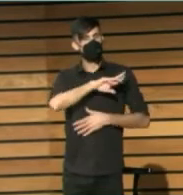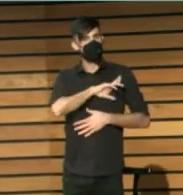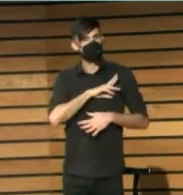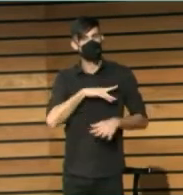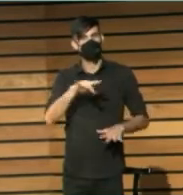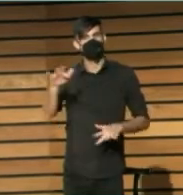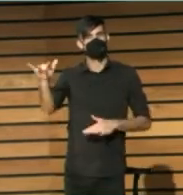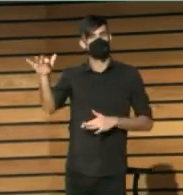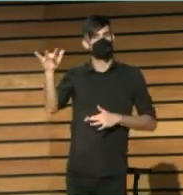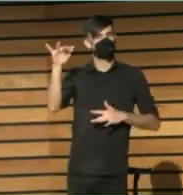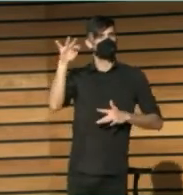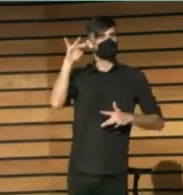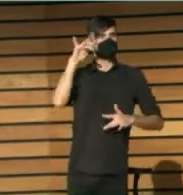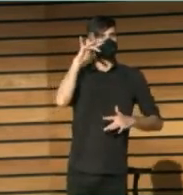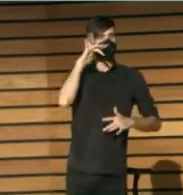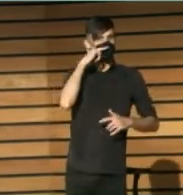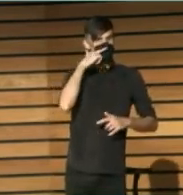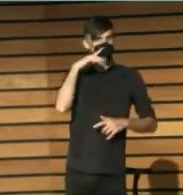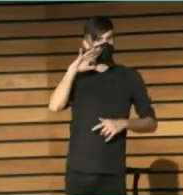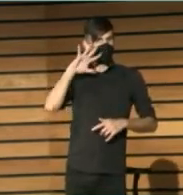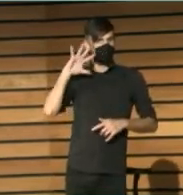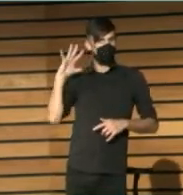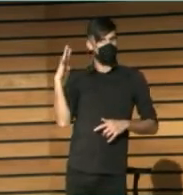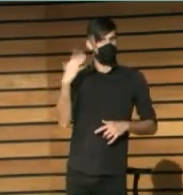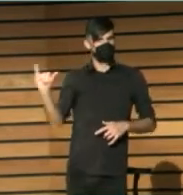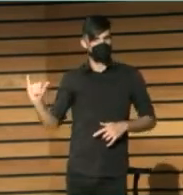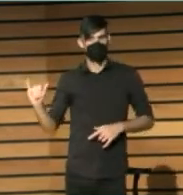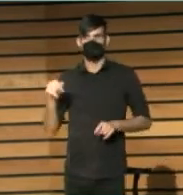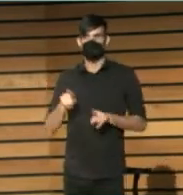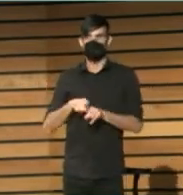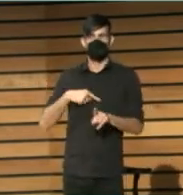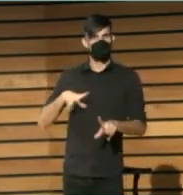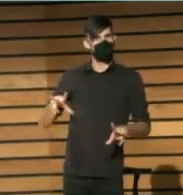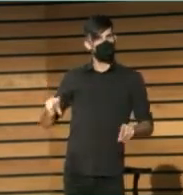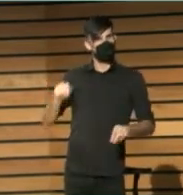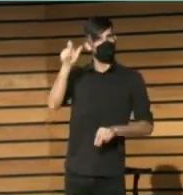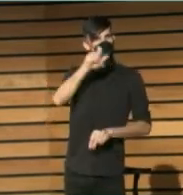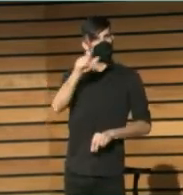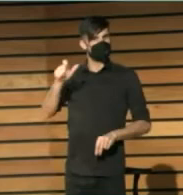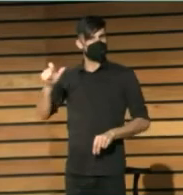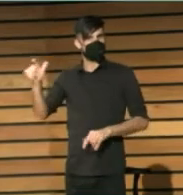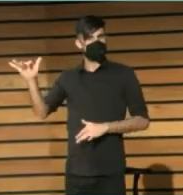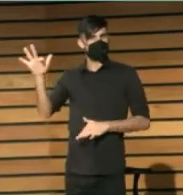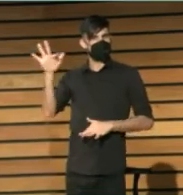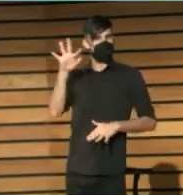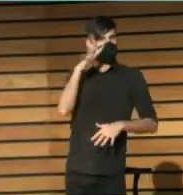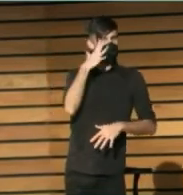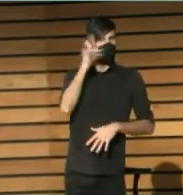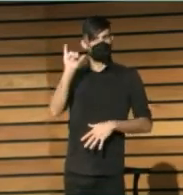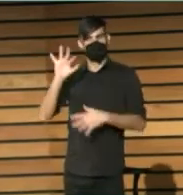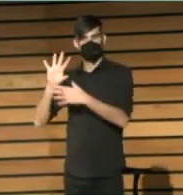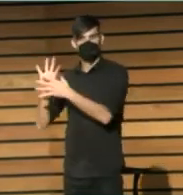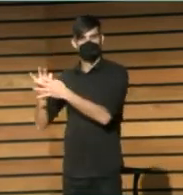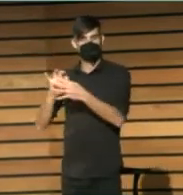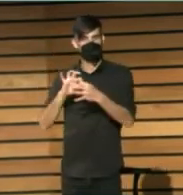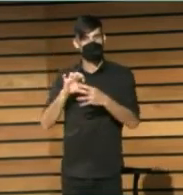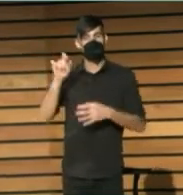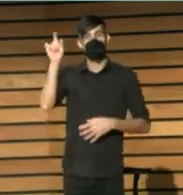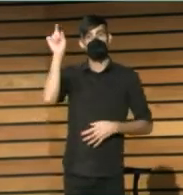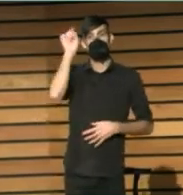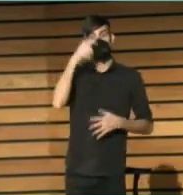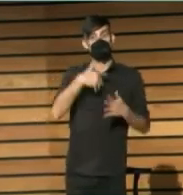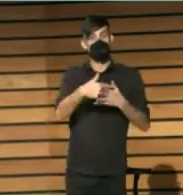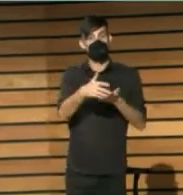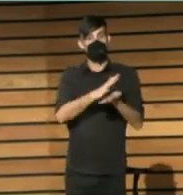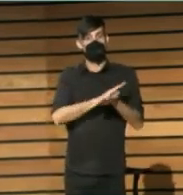mi extremada habilidad para percibir cómo olían las personas. Las manos del maestro eran suaves